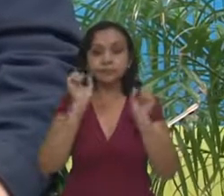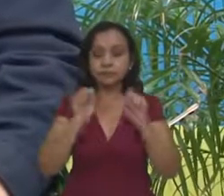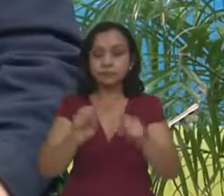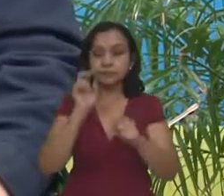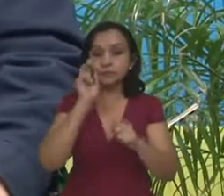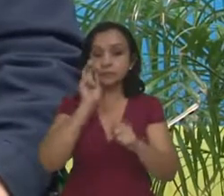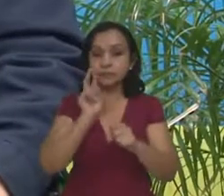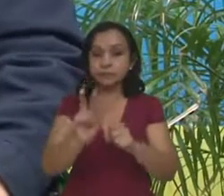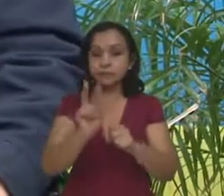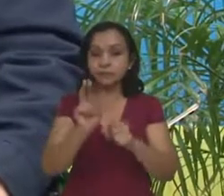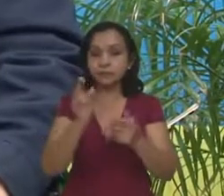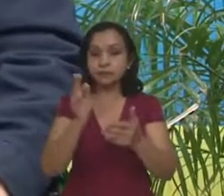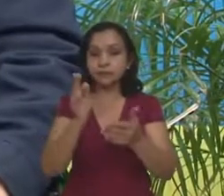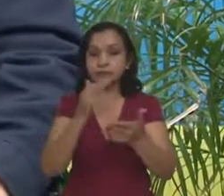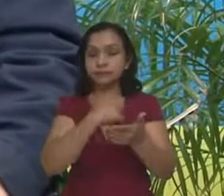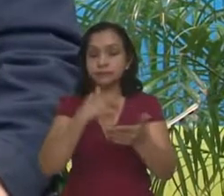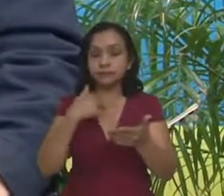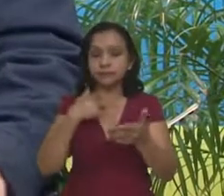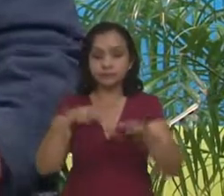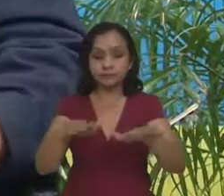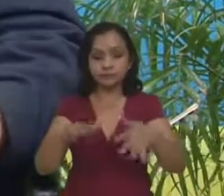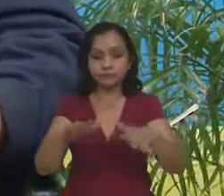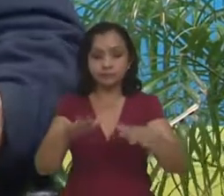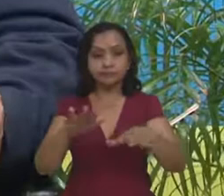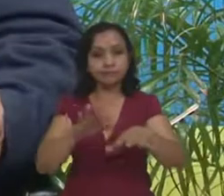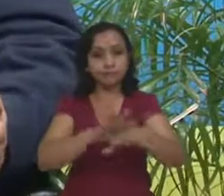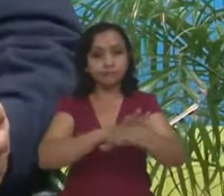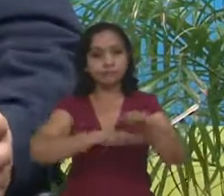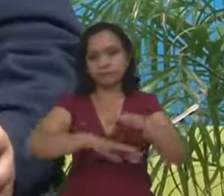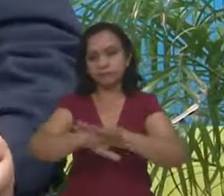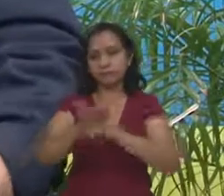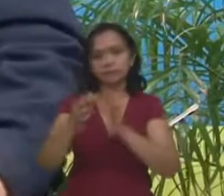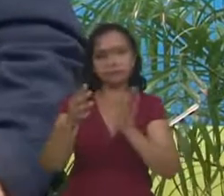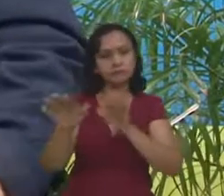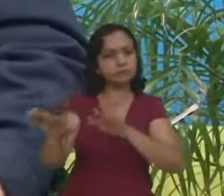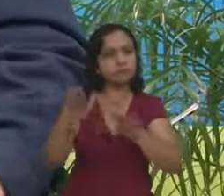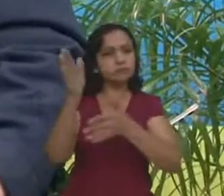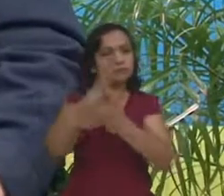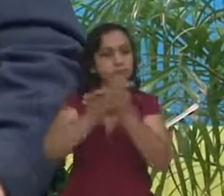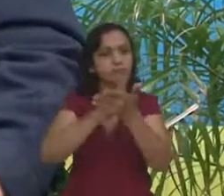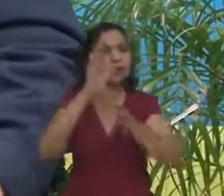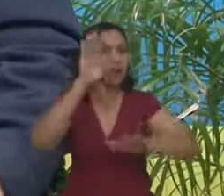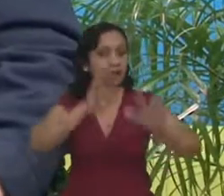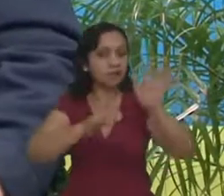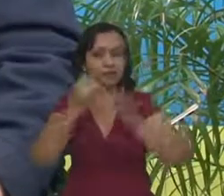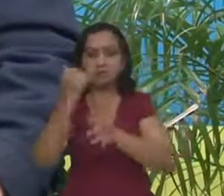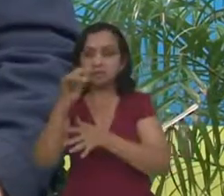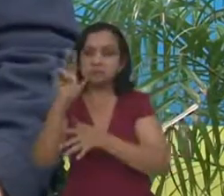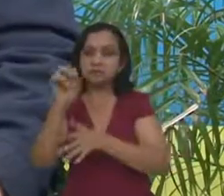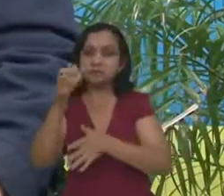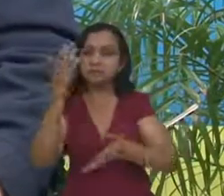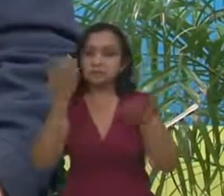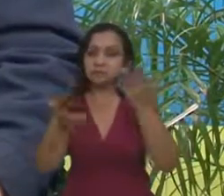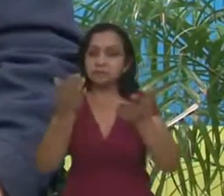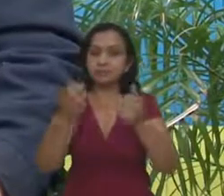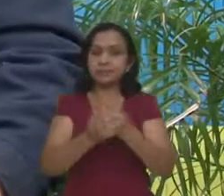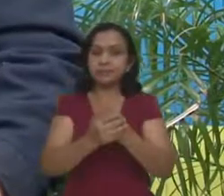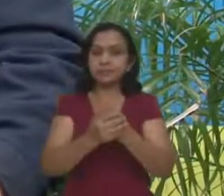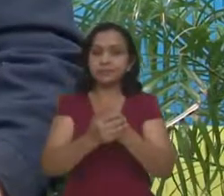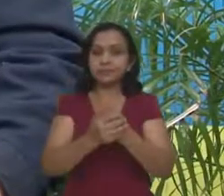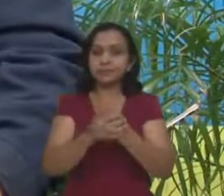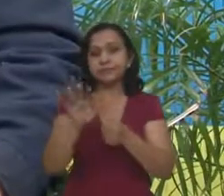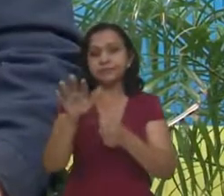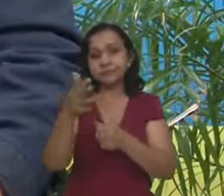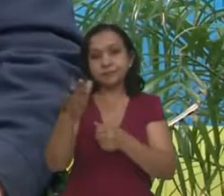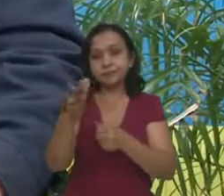desarrollar una lesión a nivel de los nervios. Son de las cosas raras porque pueden aparecer, por lo menos en